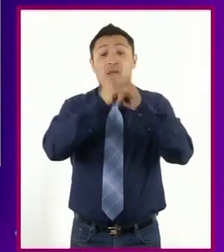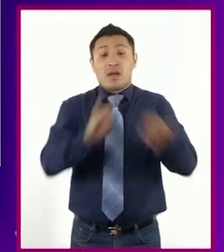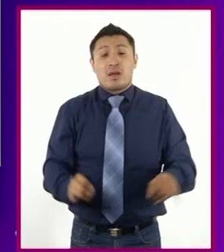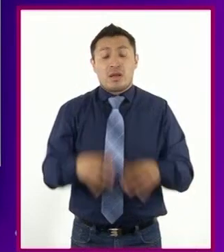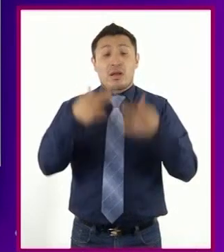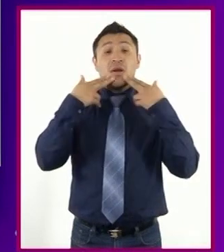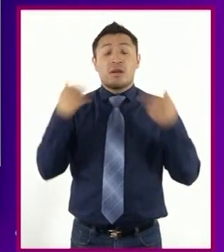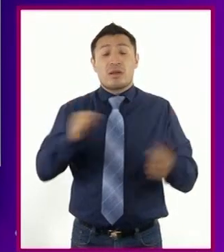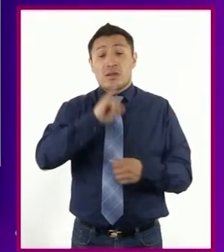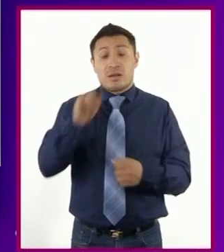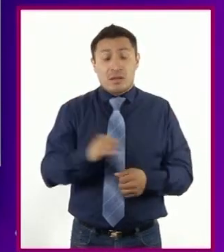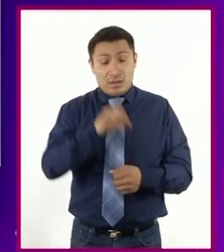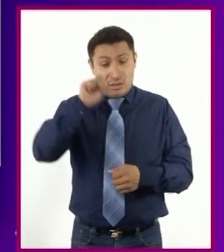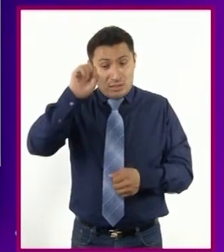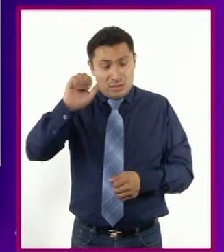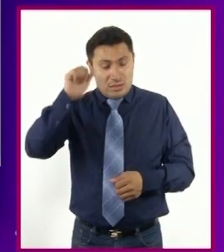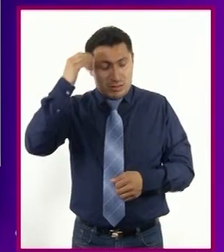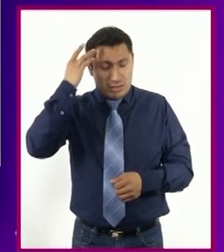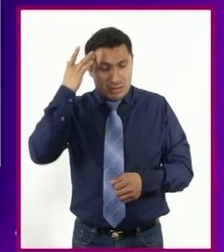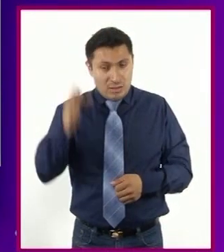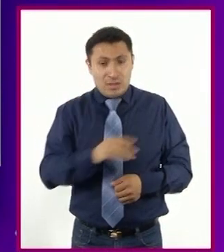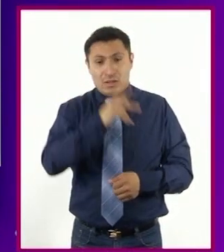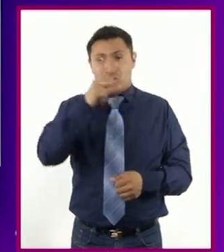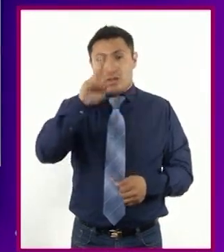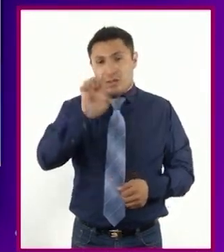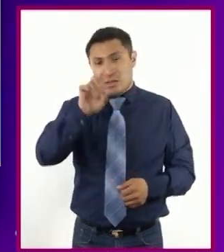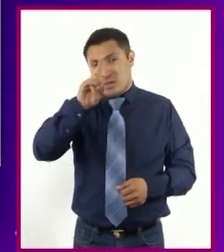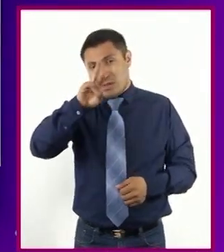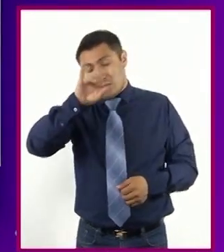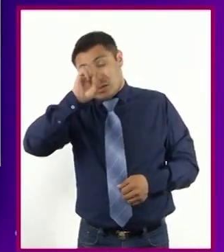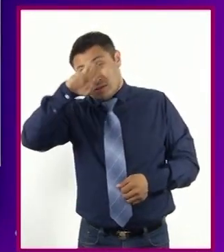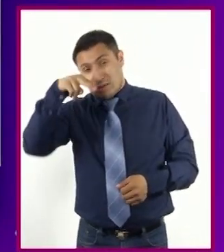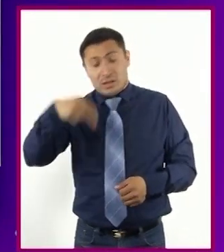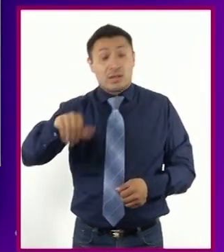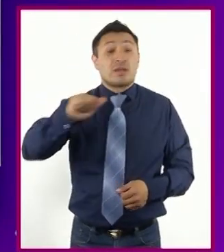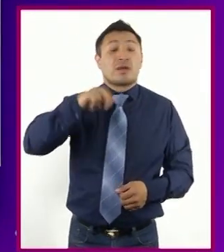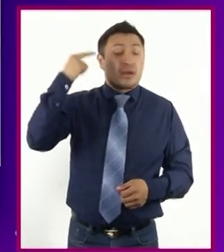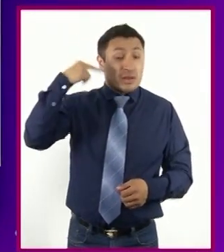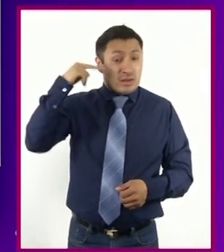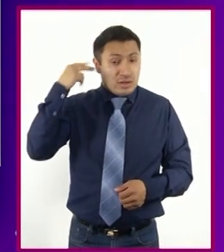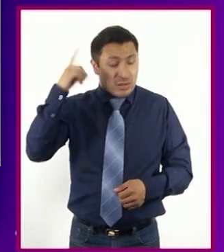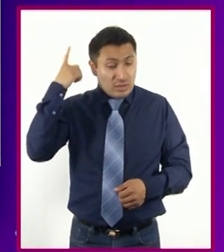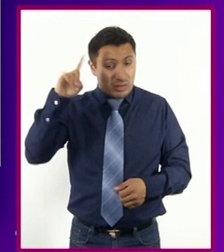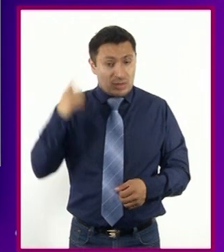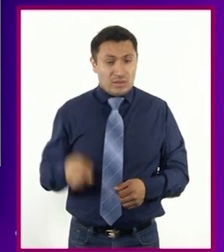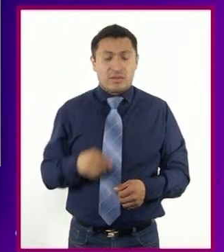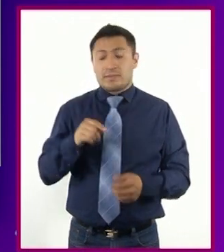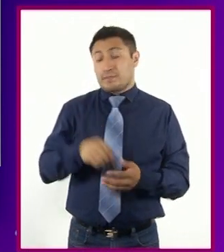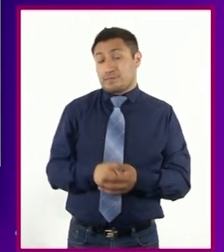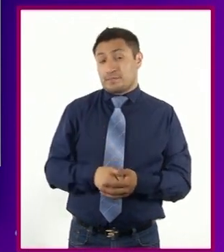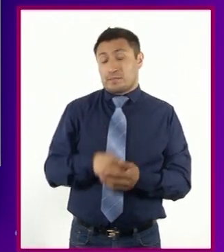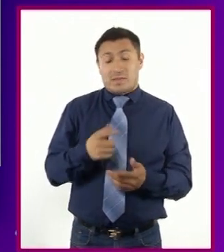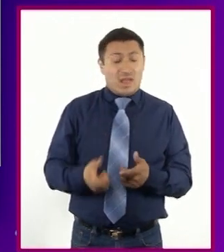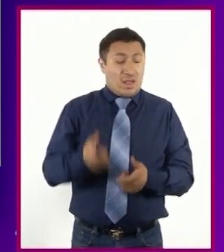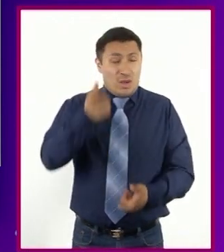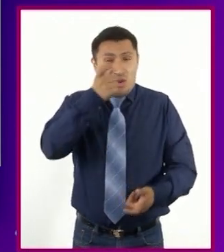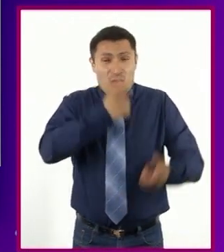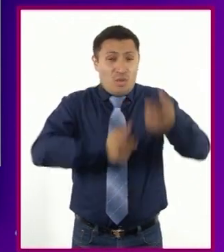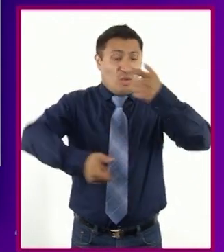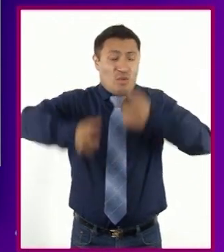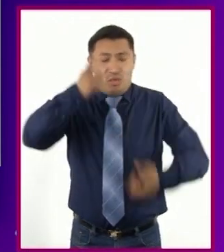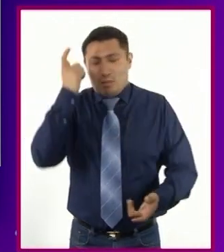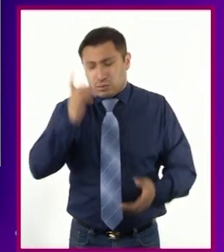de San Juan de la Noria Pedriceña, en Durango. La implementación de la doctrina Monroe, el alto costo de mantenimiento